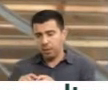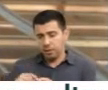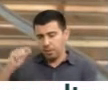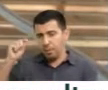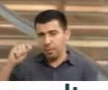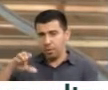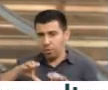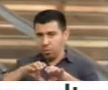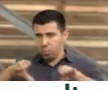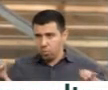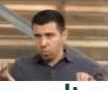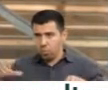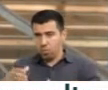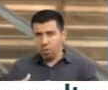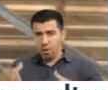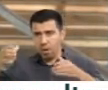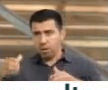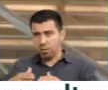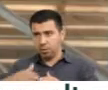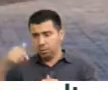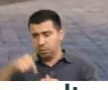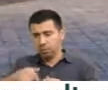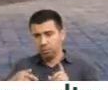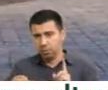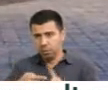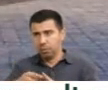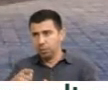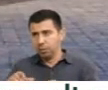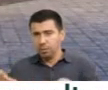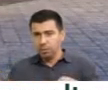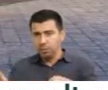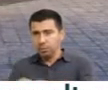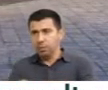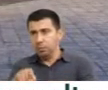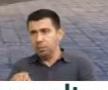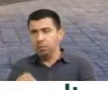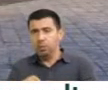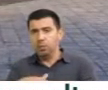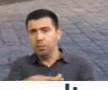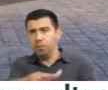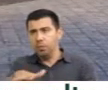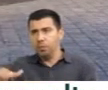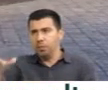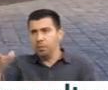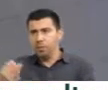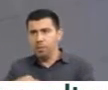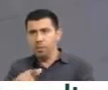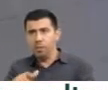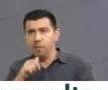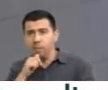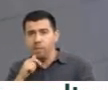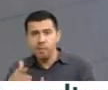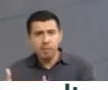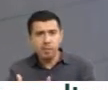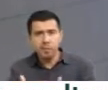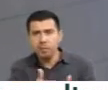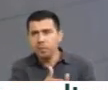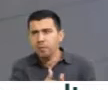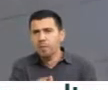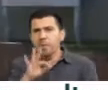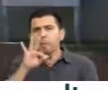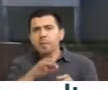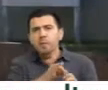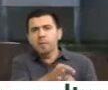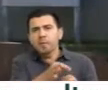permitir y hasta la planta de bosconia a mediados del 2018 según el acueducto metropolitano de bucaramanga estos tres municipios